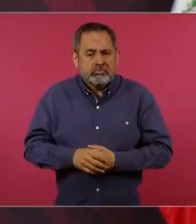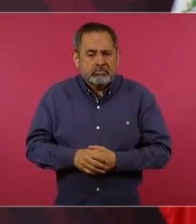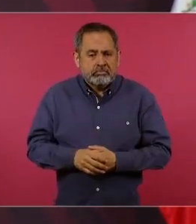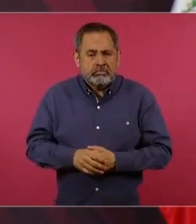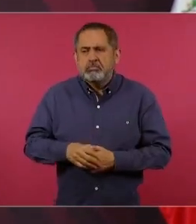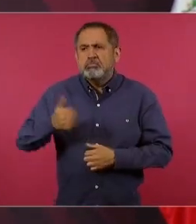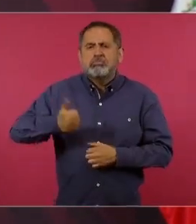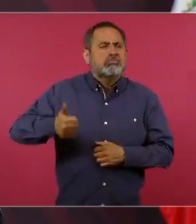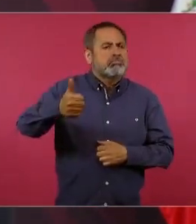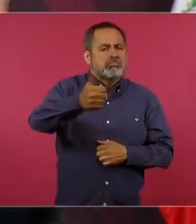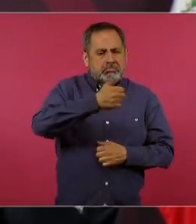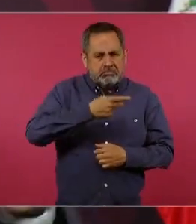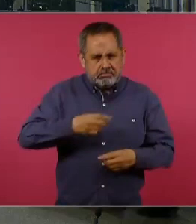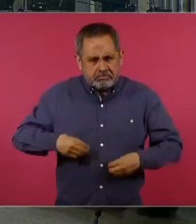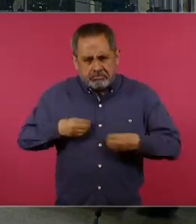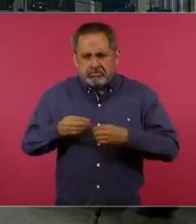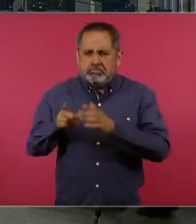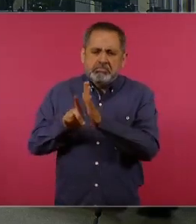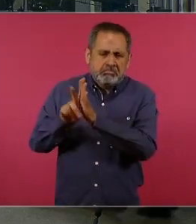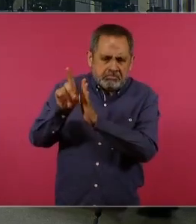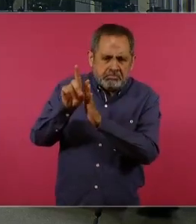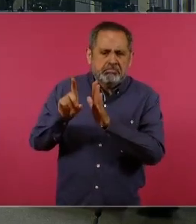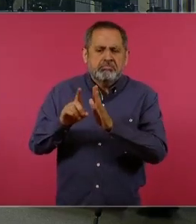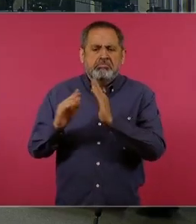su departamento, cada quien vive en su casa.